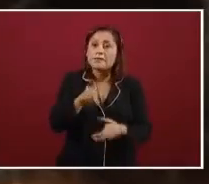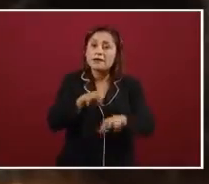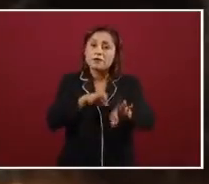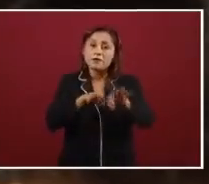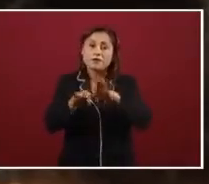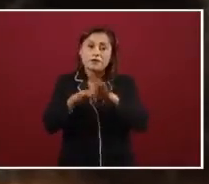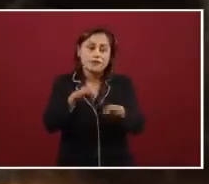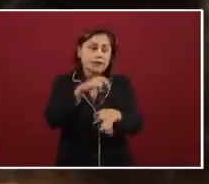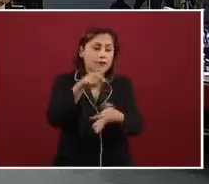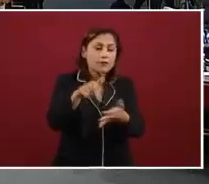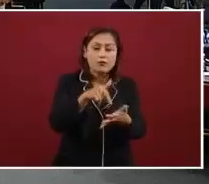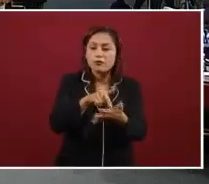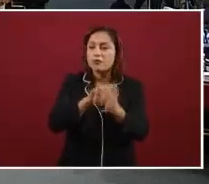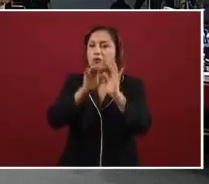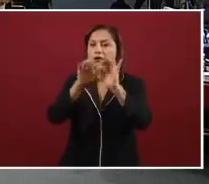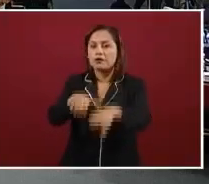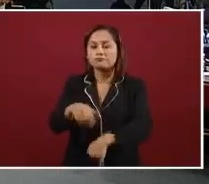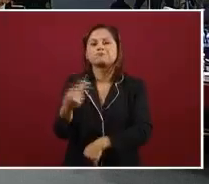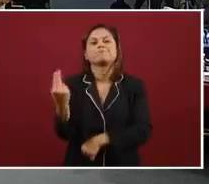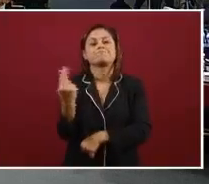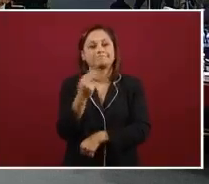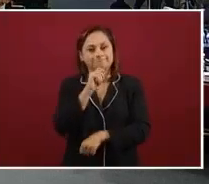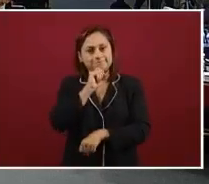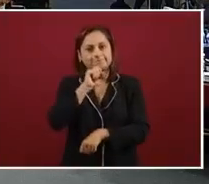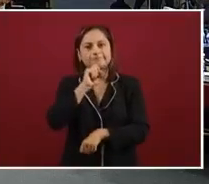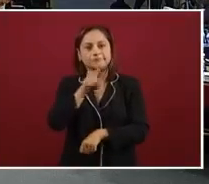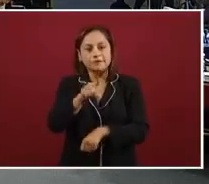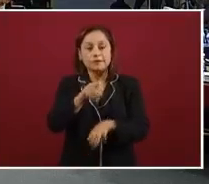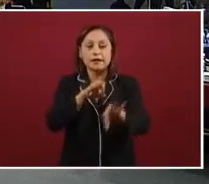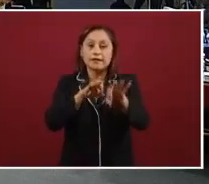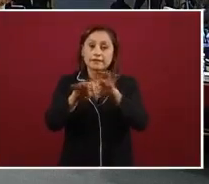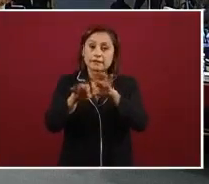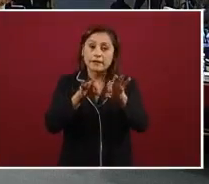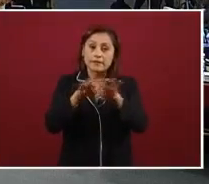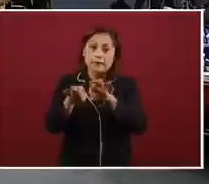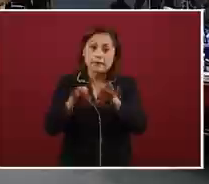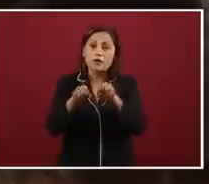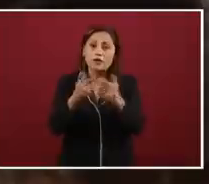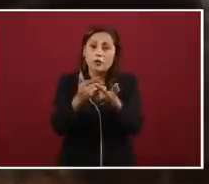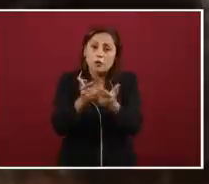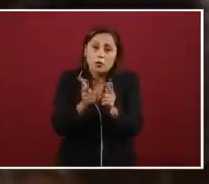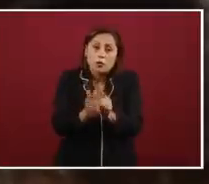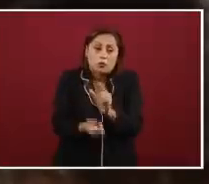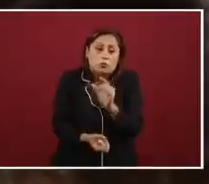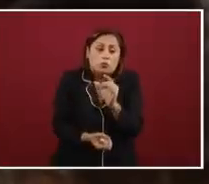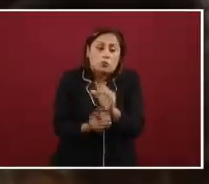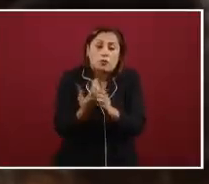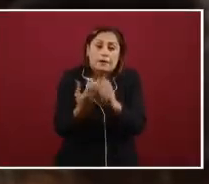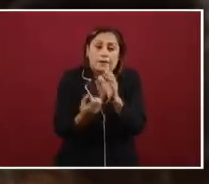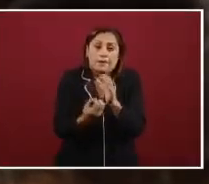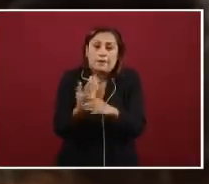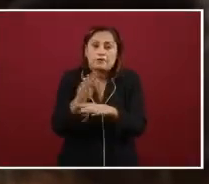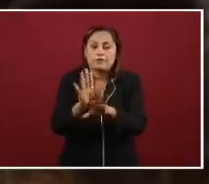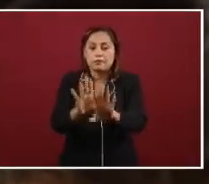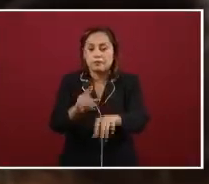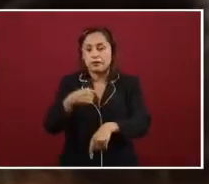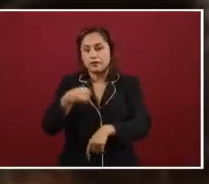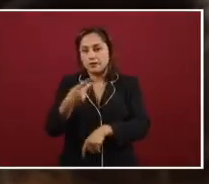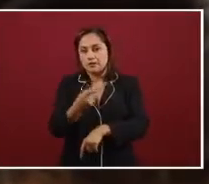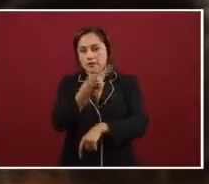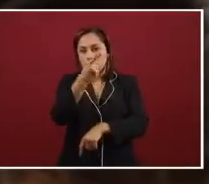espacios y de trabajo para nuevas generaciones que tenemos. La planta de amoníaco en Los